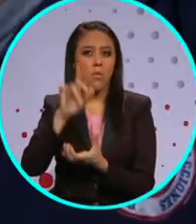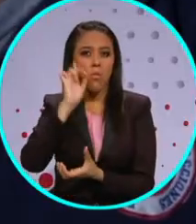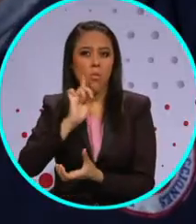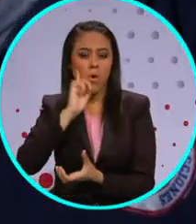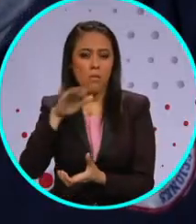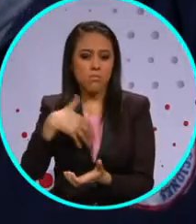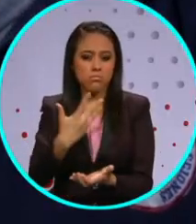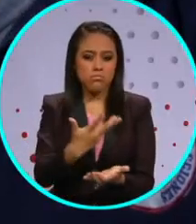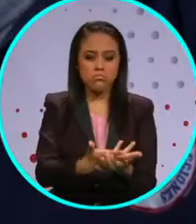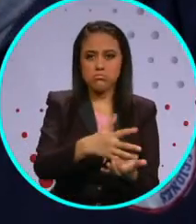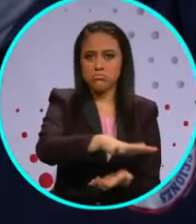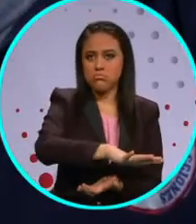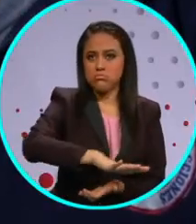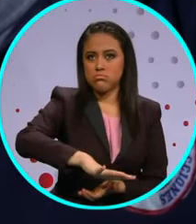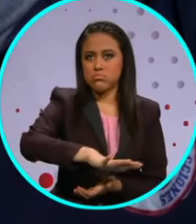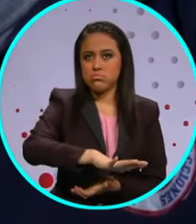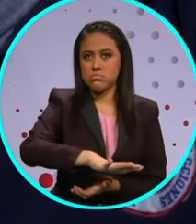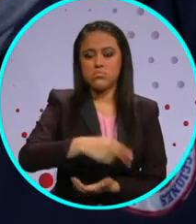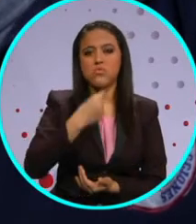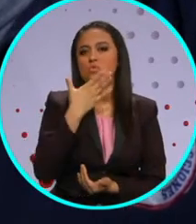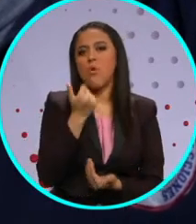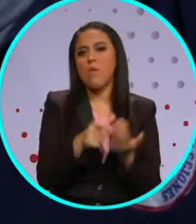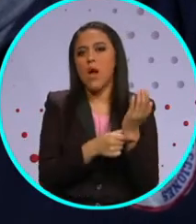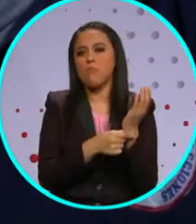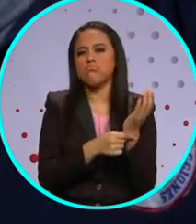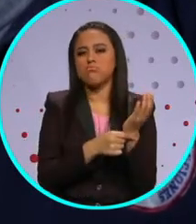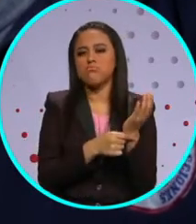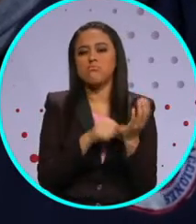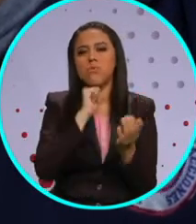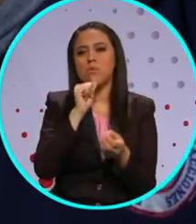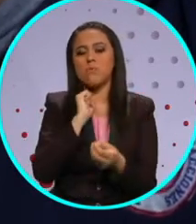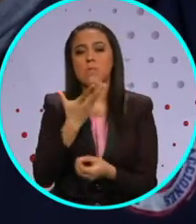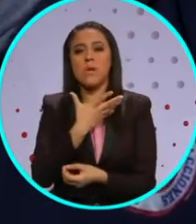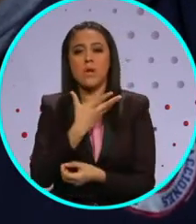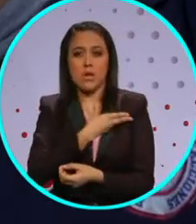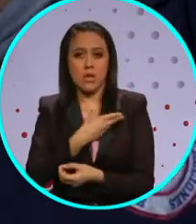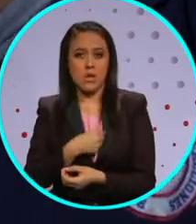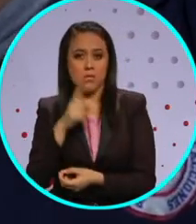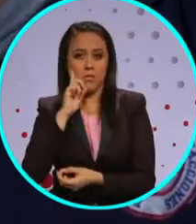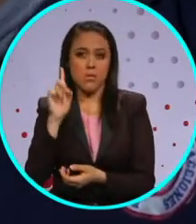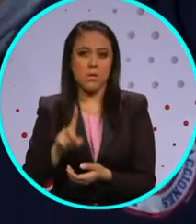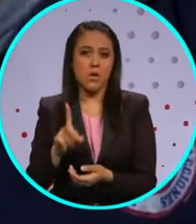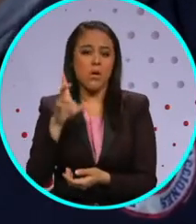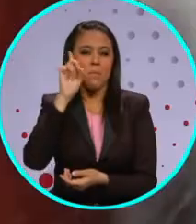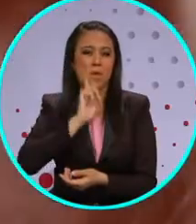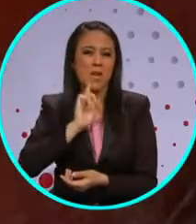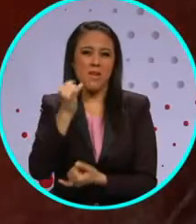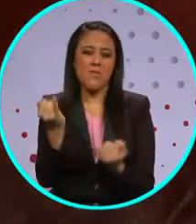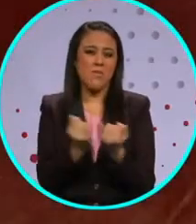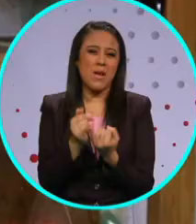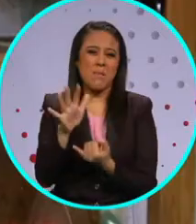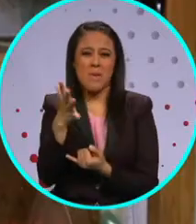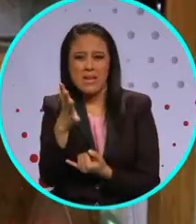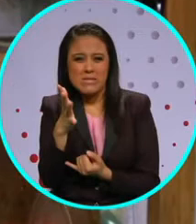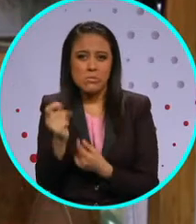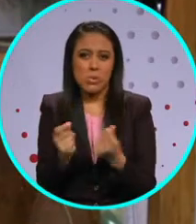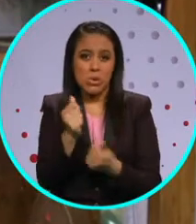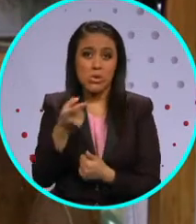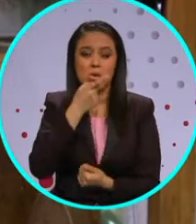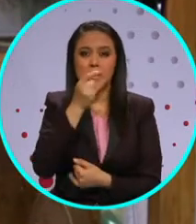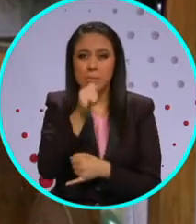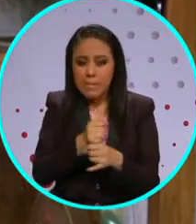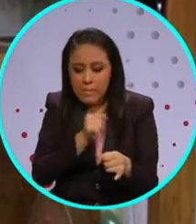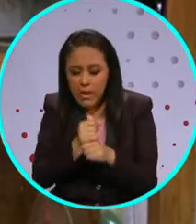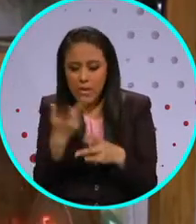abajo, ya sin pulso. La niña estaba boca arriba y ya estaba, yo creo, agonizando. Según investigaciones realizadas